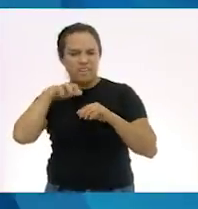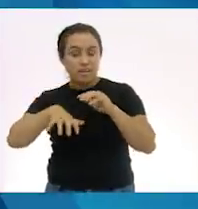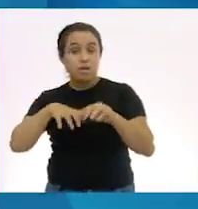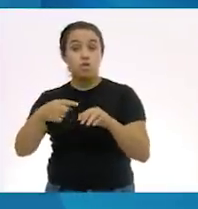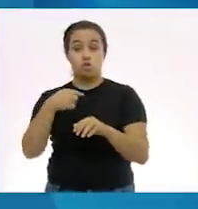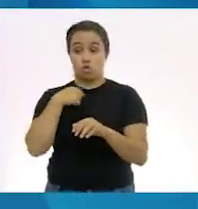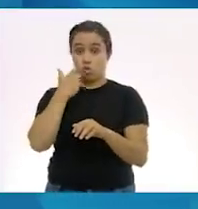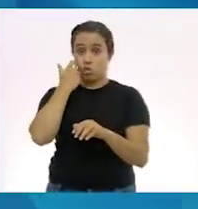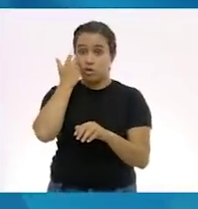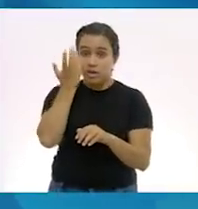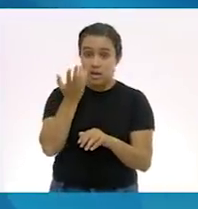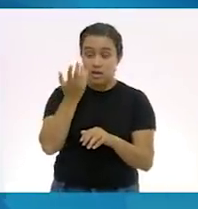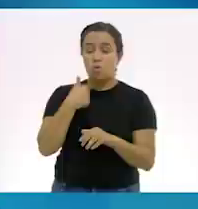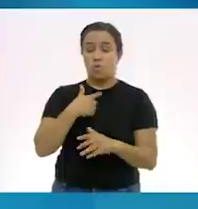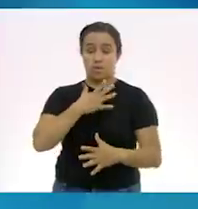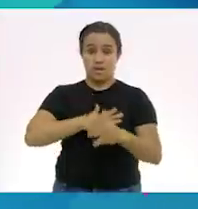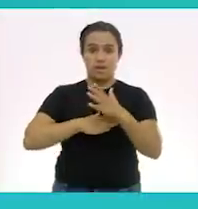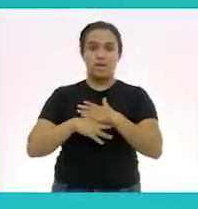nombre.